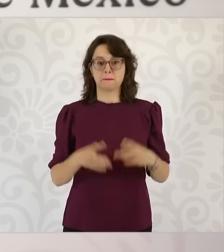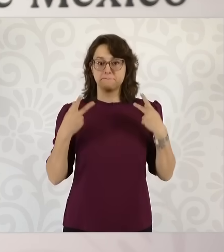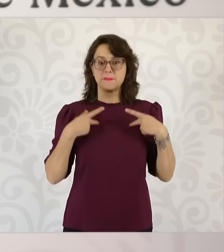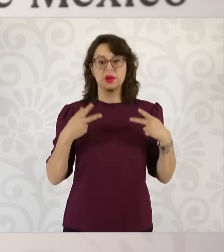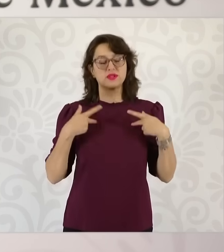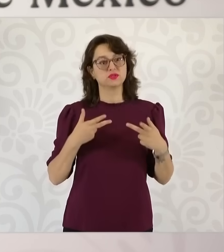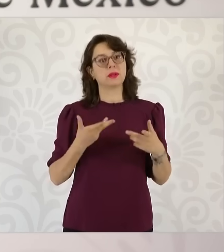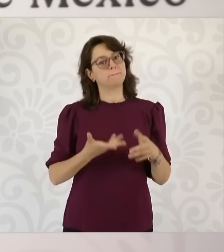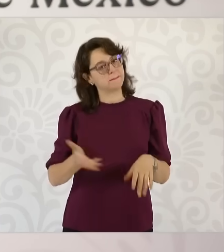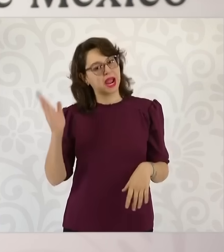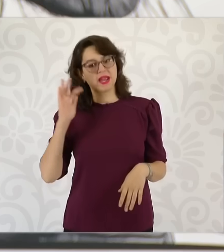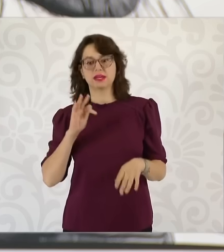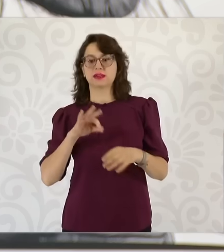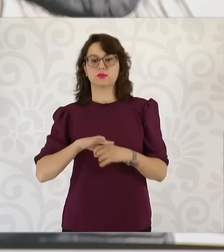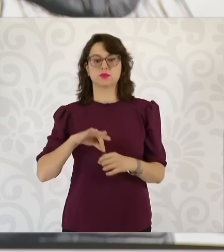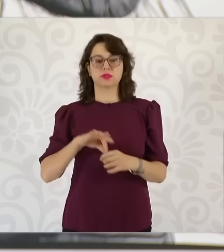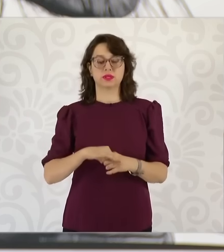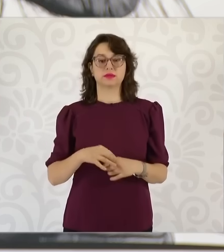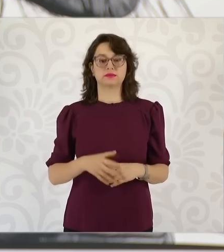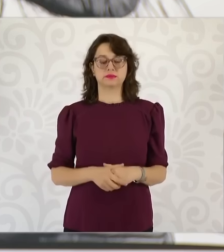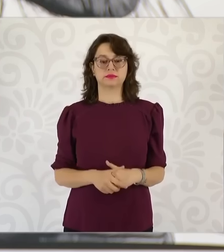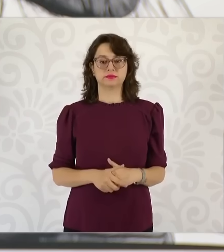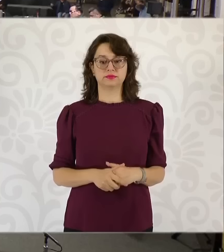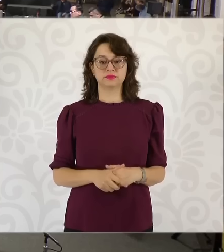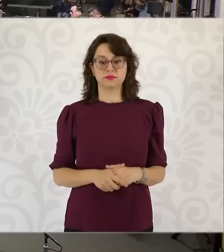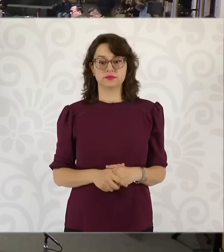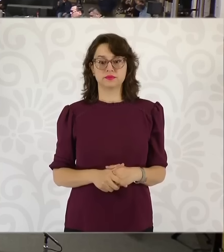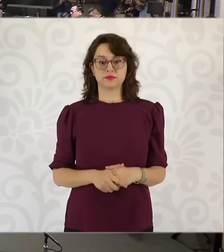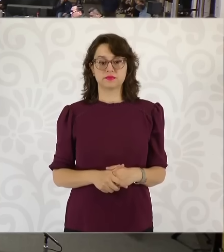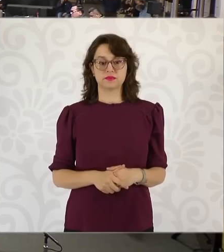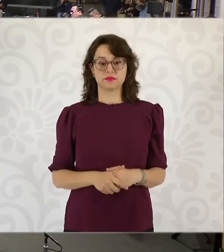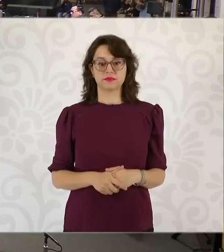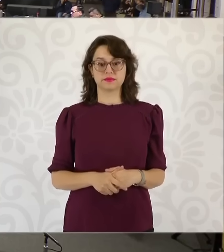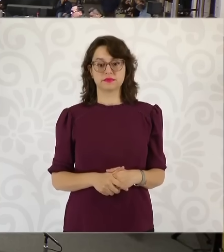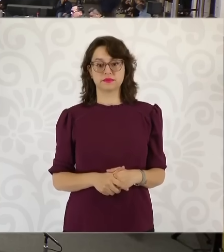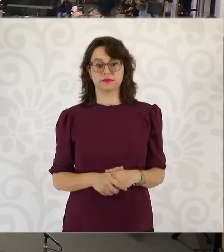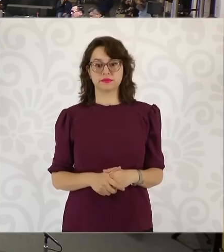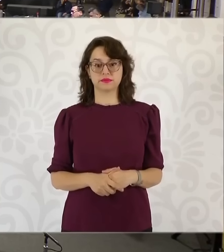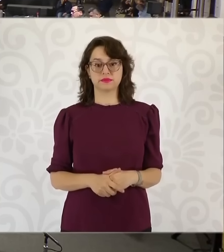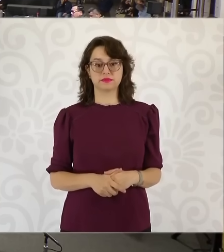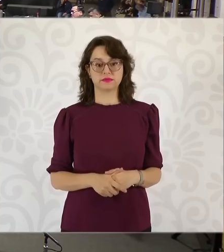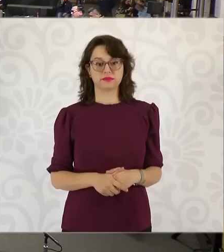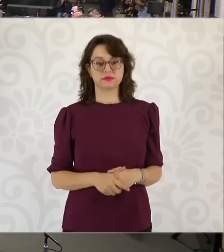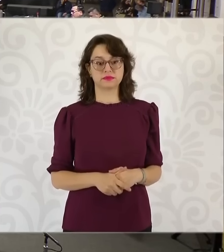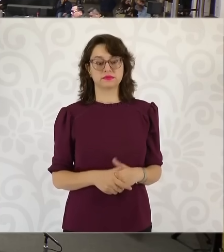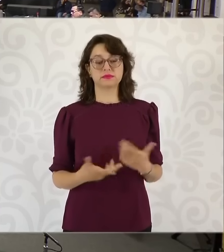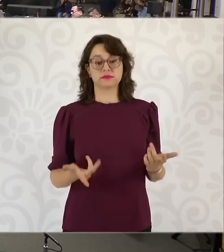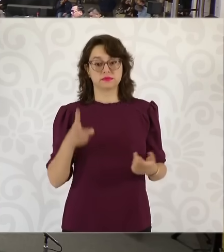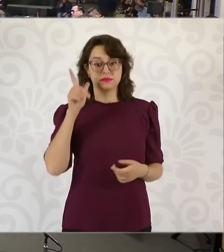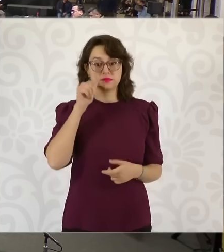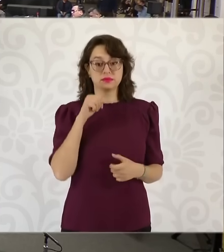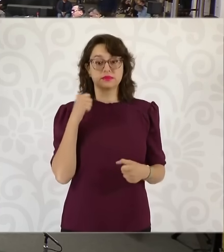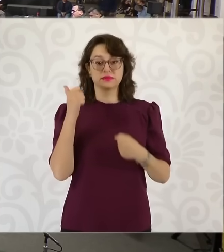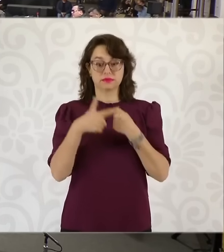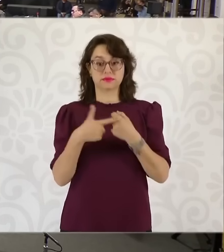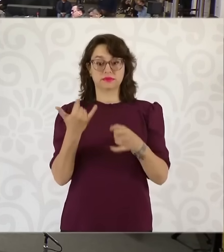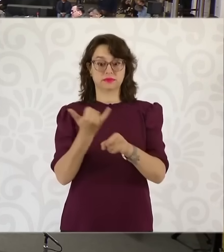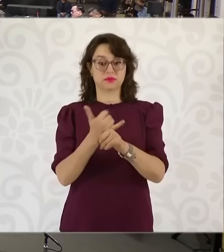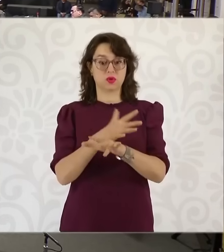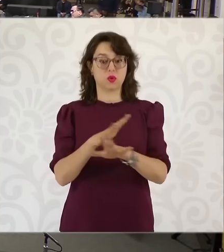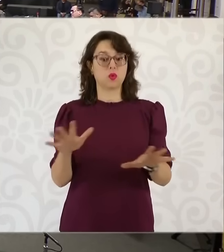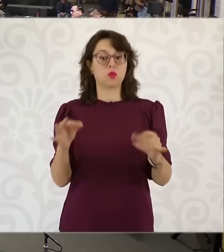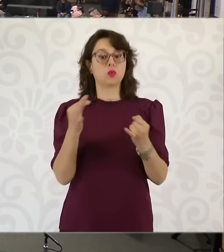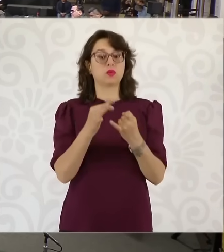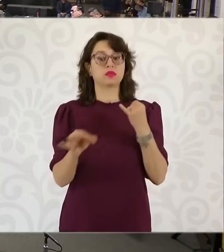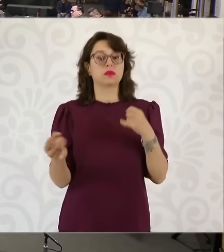vayan a votar. ¿Y van a hacer algún tipo de mensaje para el día de mañana? Porque ya es el último día que